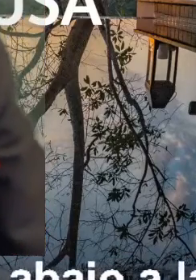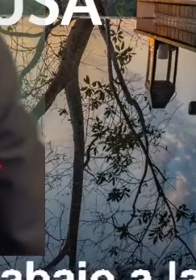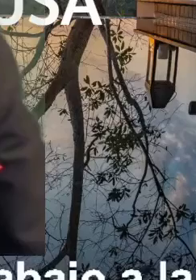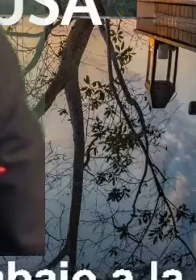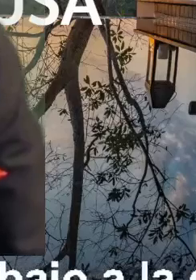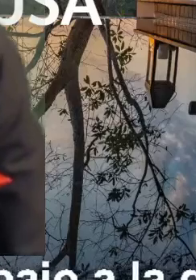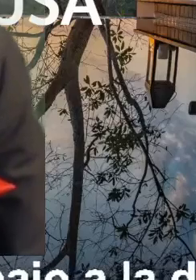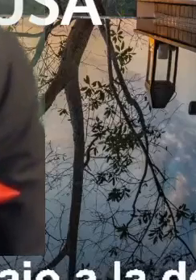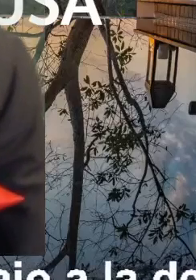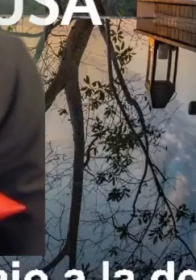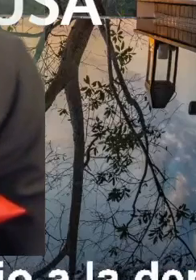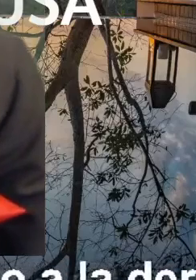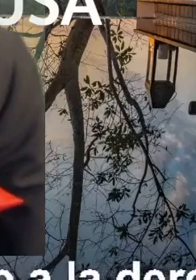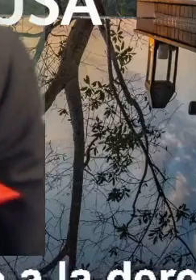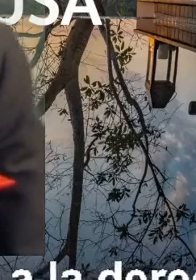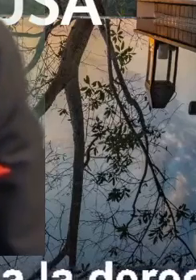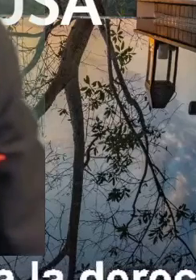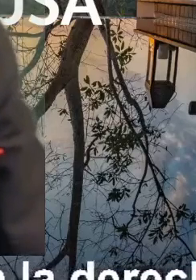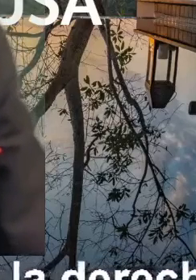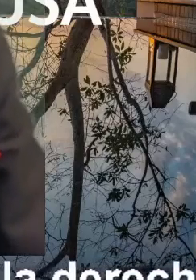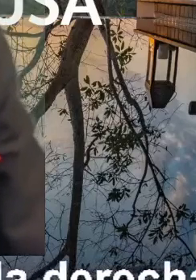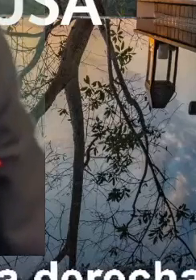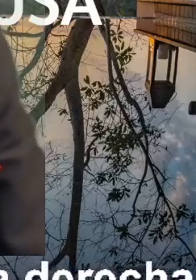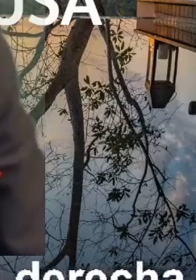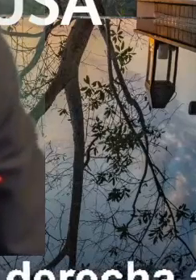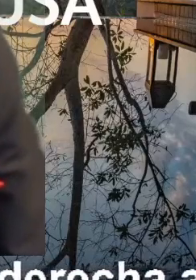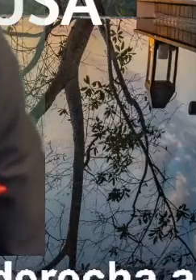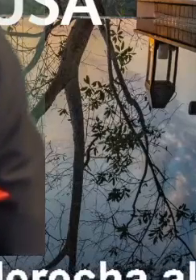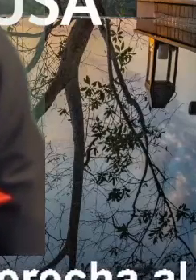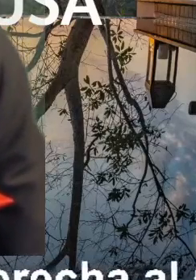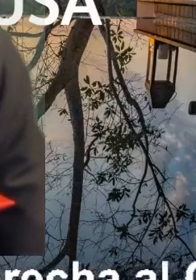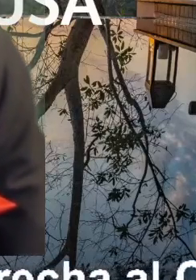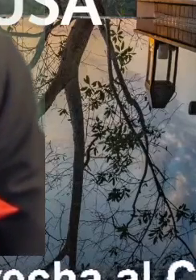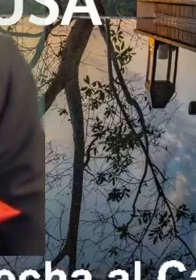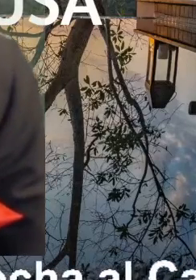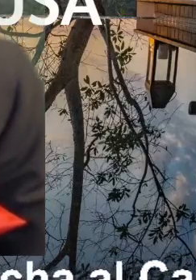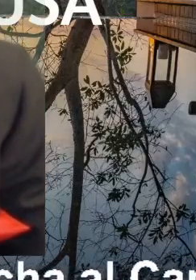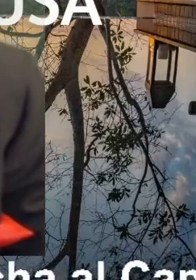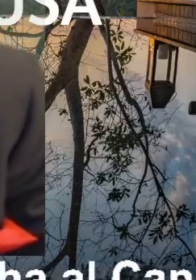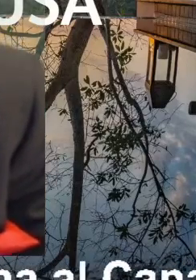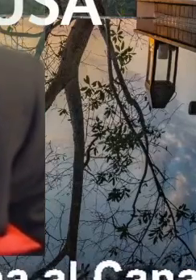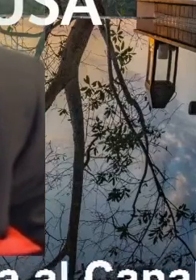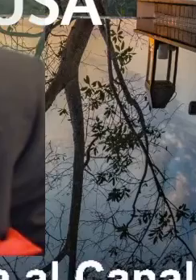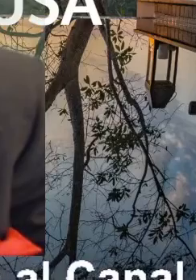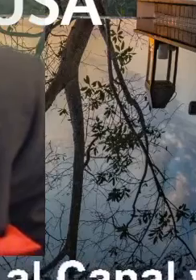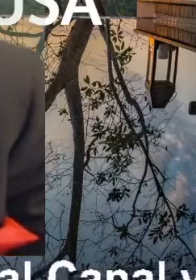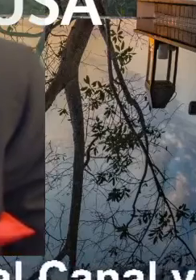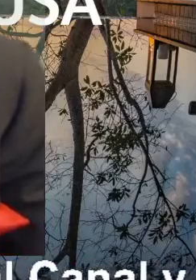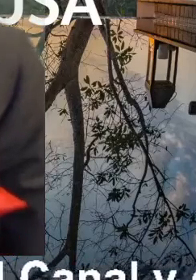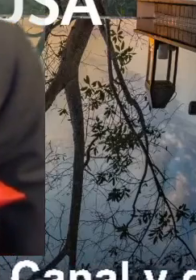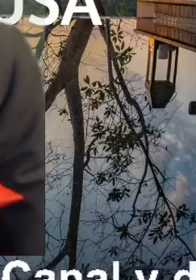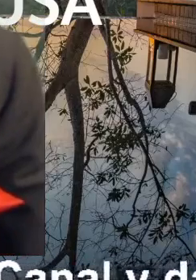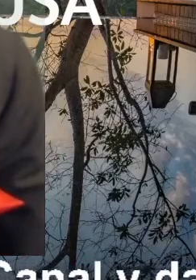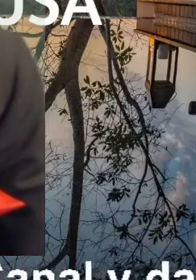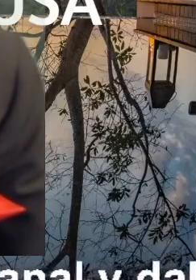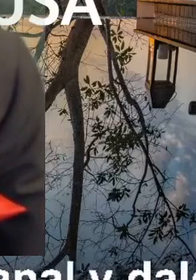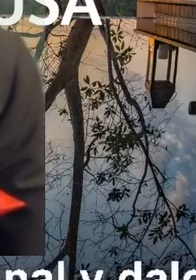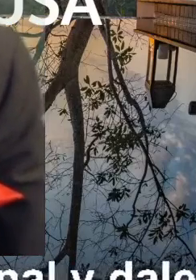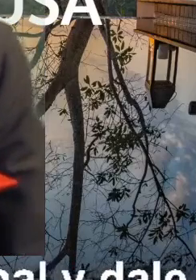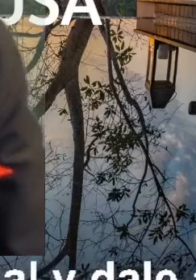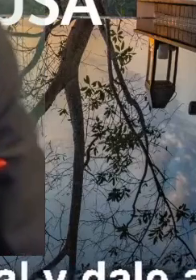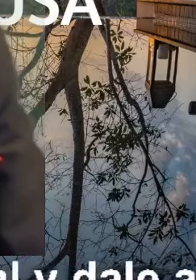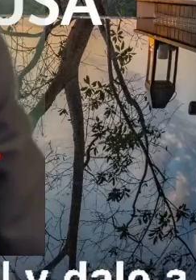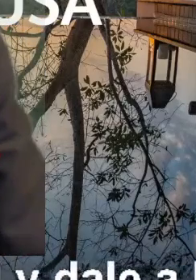pues está problemática ya que se juntan gentes de todos los niveles